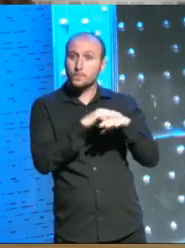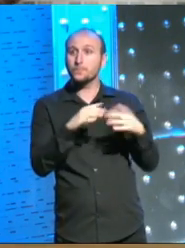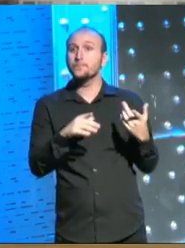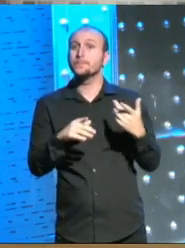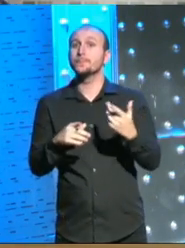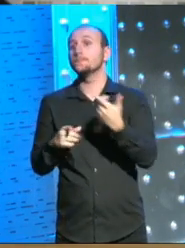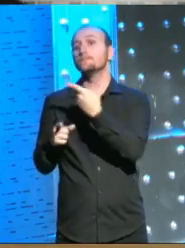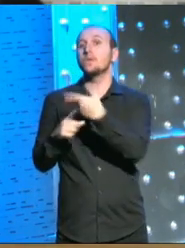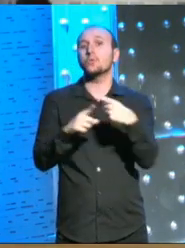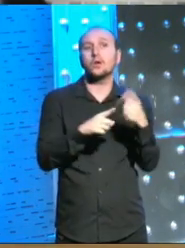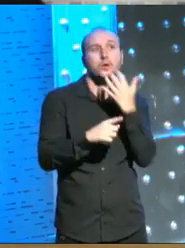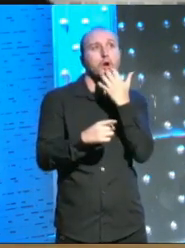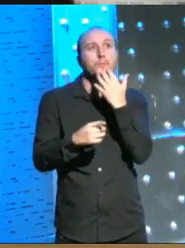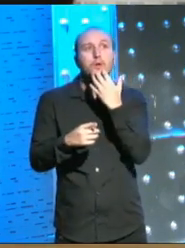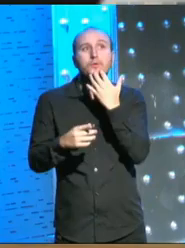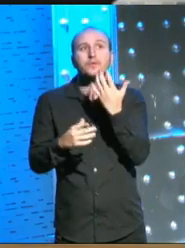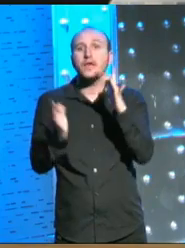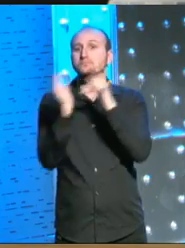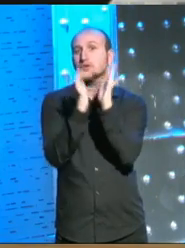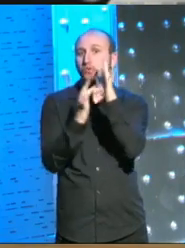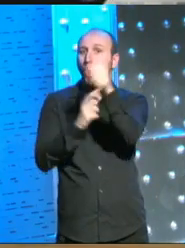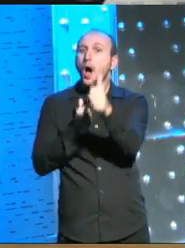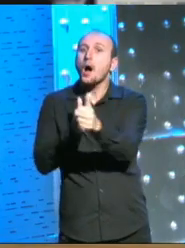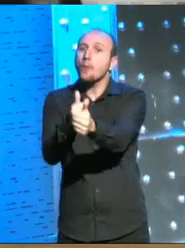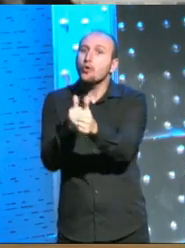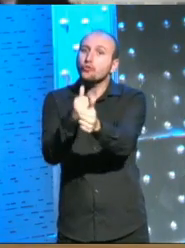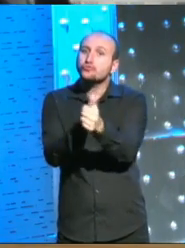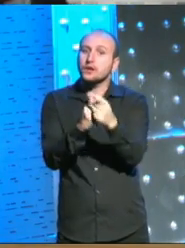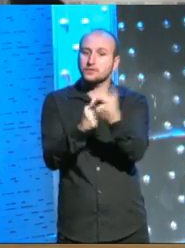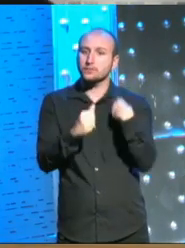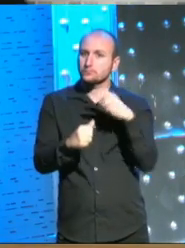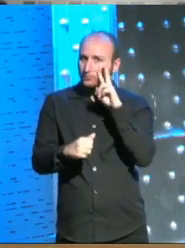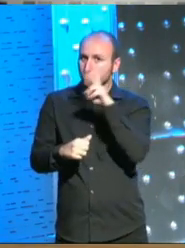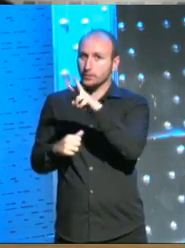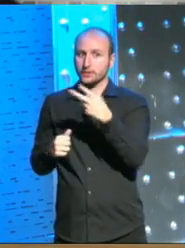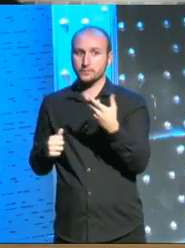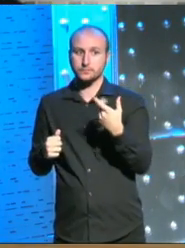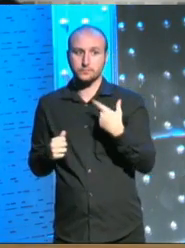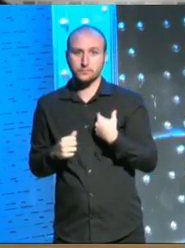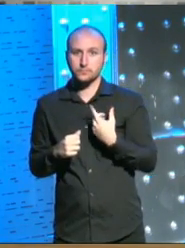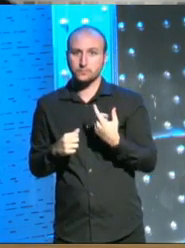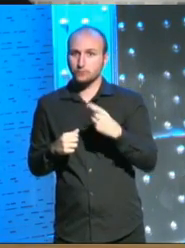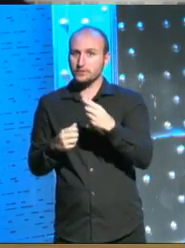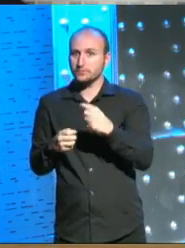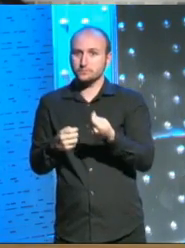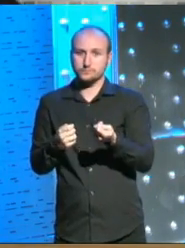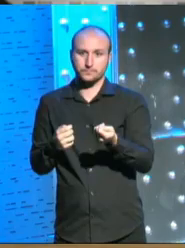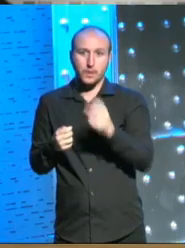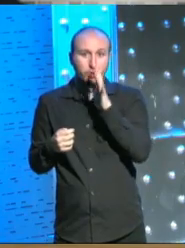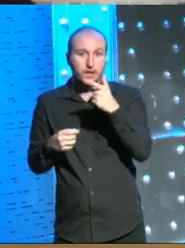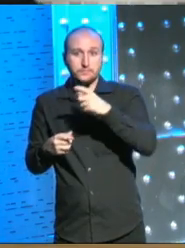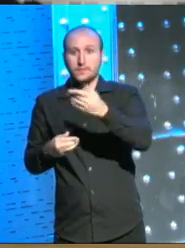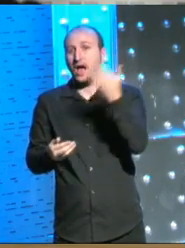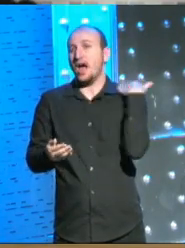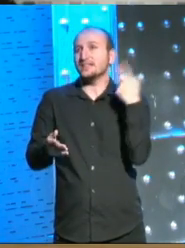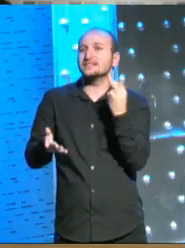como los apóstoles de Cristo, como los apóstoles, predicar la buena nueva, ¿no? Y de paso el business, porque así montaban agencias